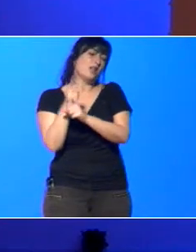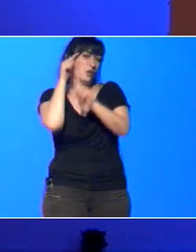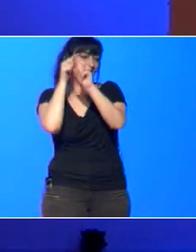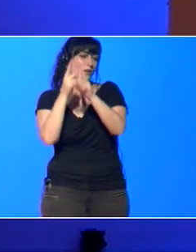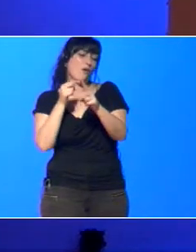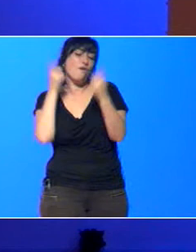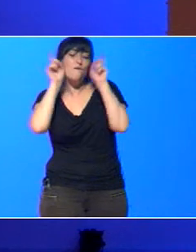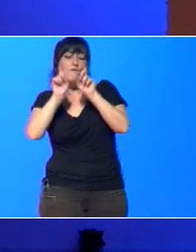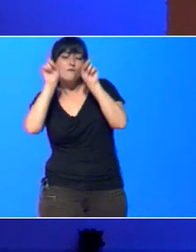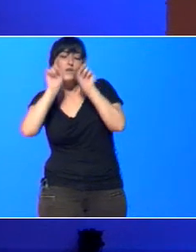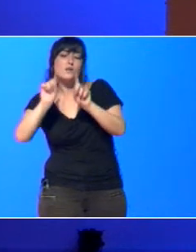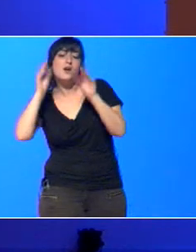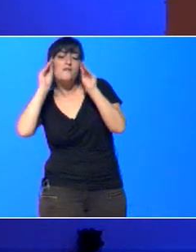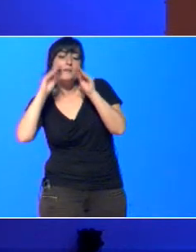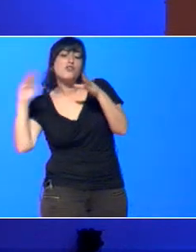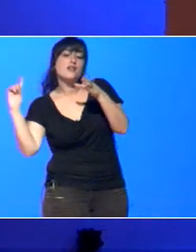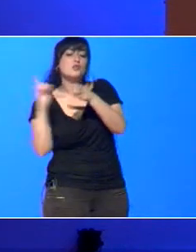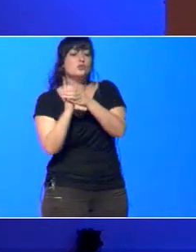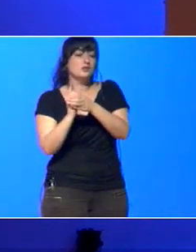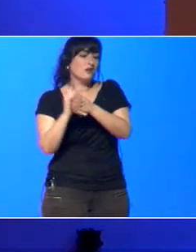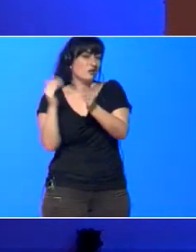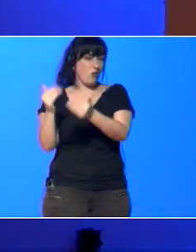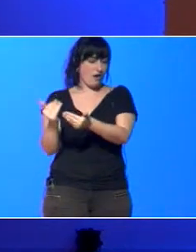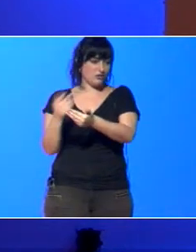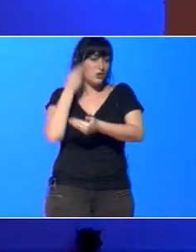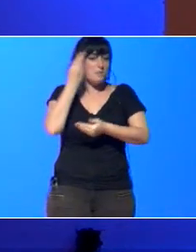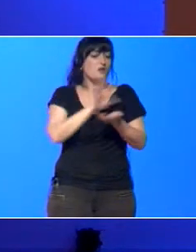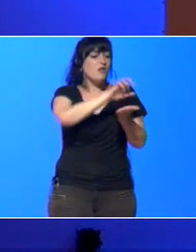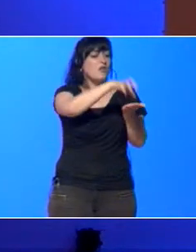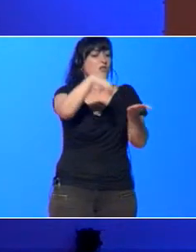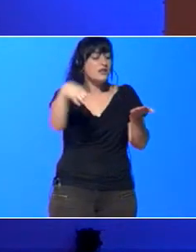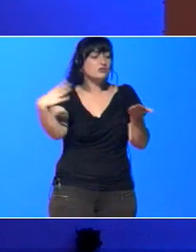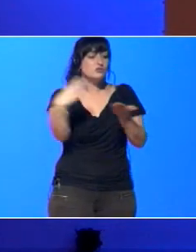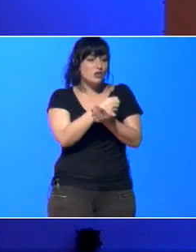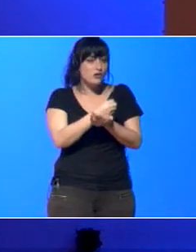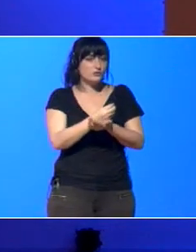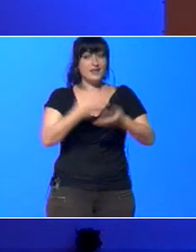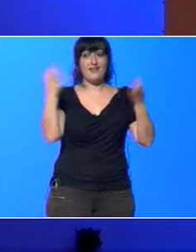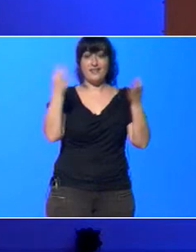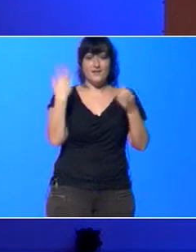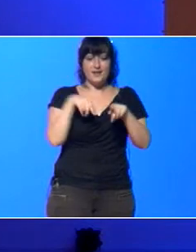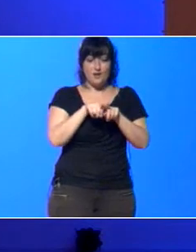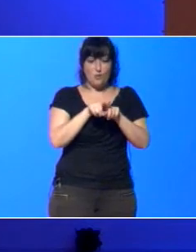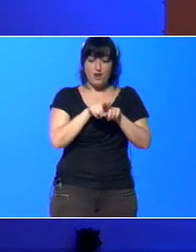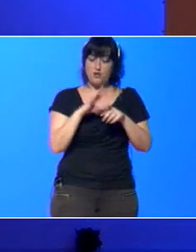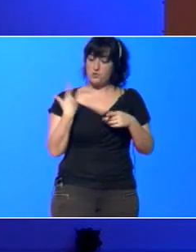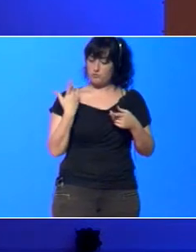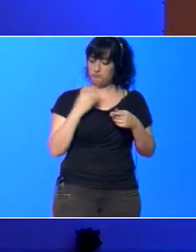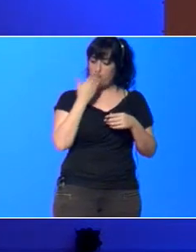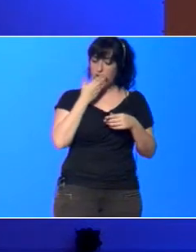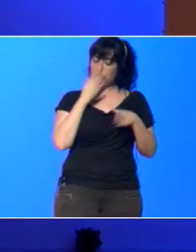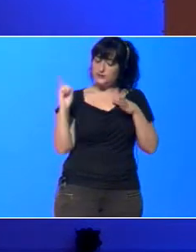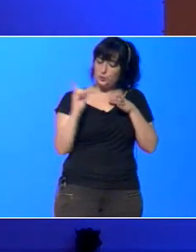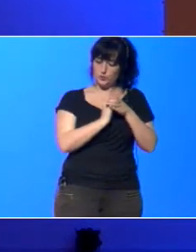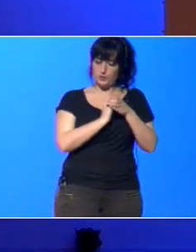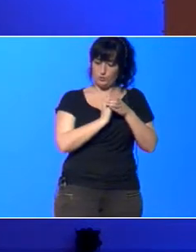línea prioritaria, me parece que todos los centros tienen que asumir de alguna manera la escuela inclusiva como uno de los hilos conductores que